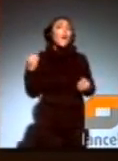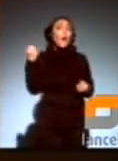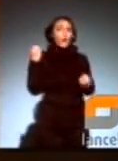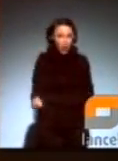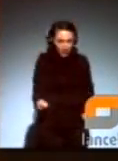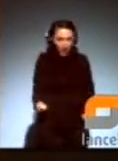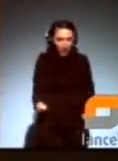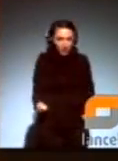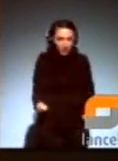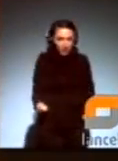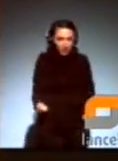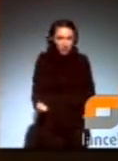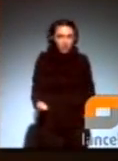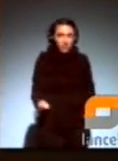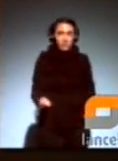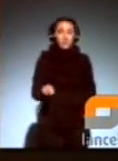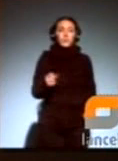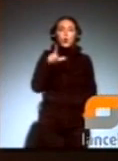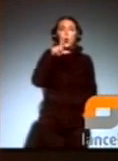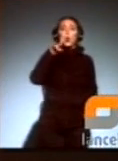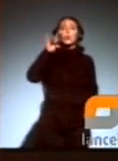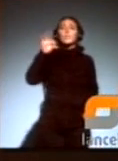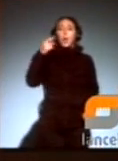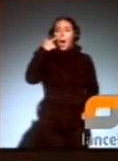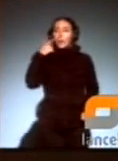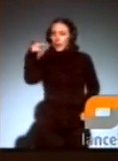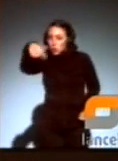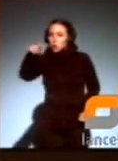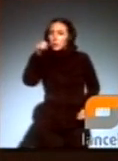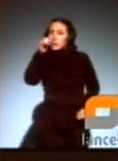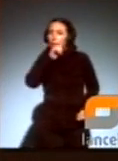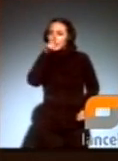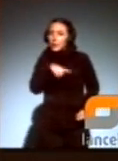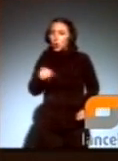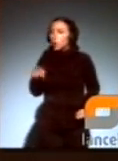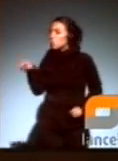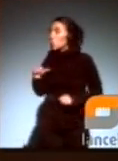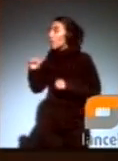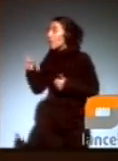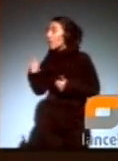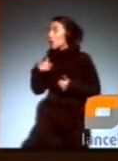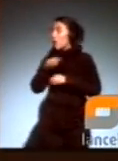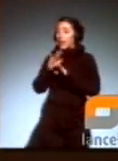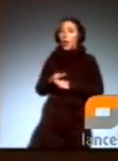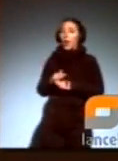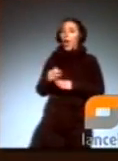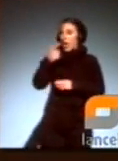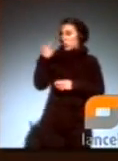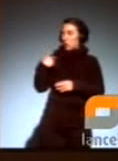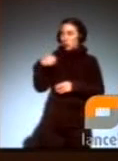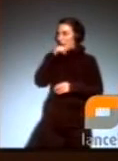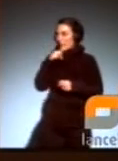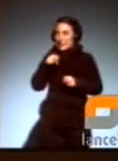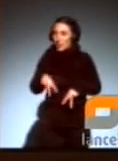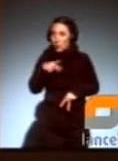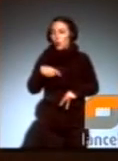cante. Luisito, vamos a ver si la canta esta gente. Empieza tú y luego ya... El año pasado tampoco la canté. Sí, pero eso porque yo